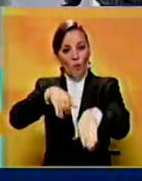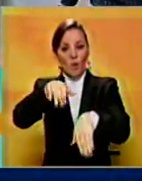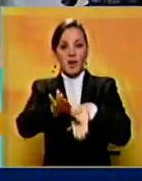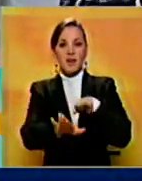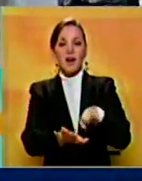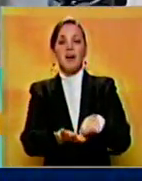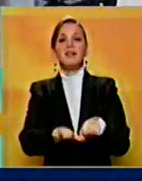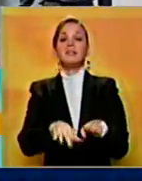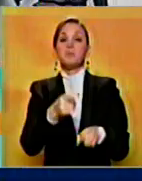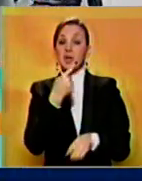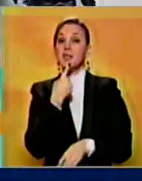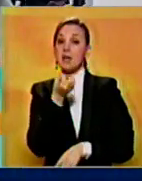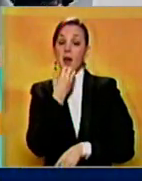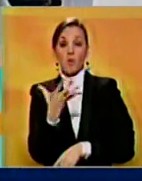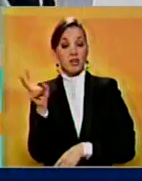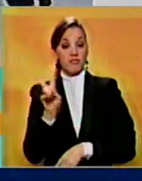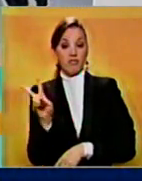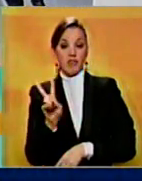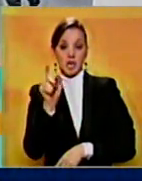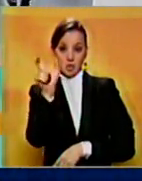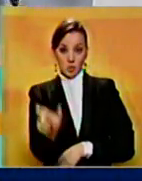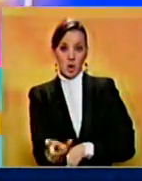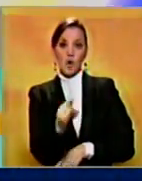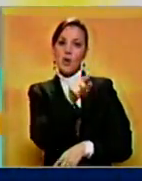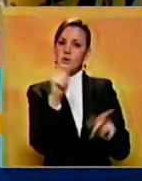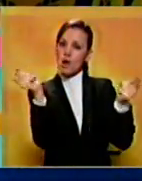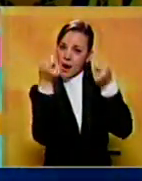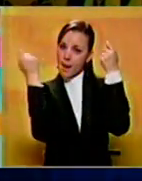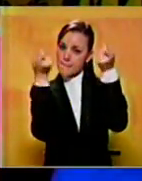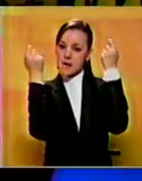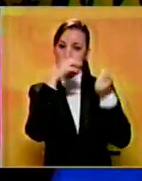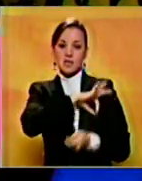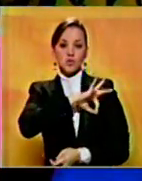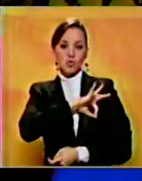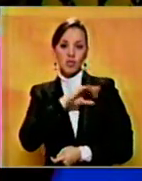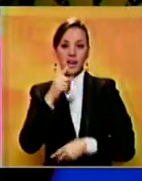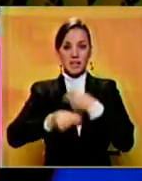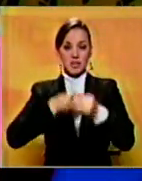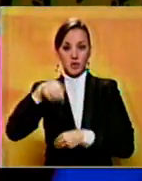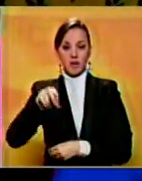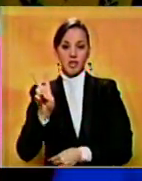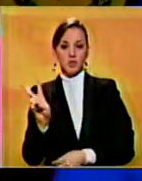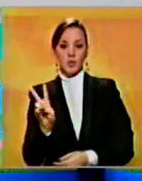de la campaña El Buen Venezolano como campaña social destacada en el país.